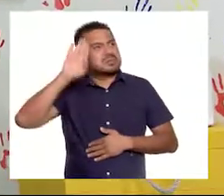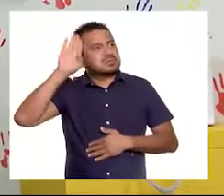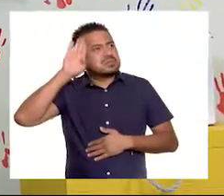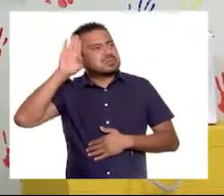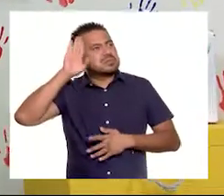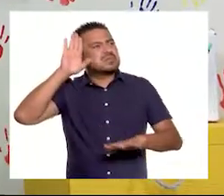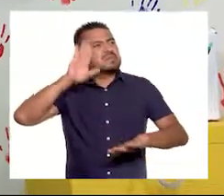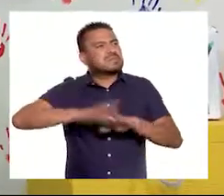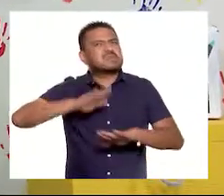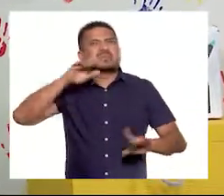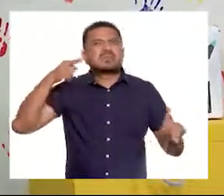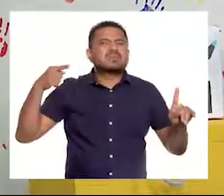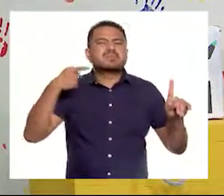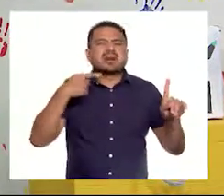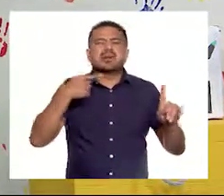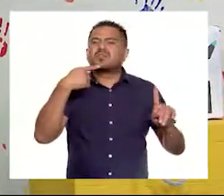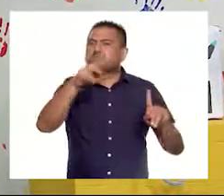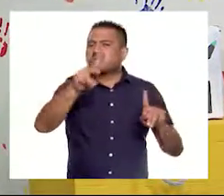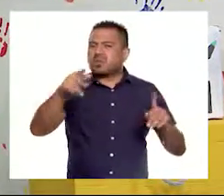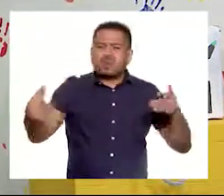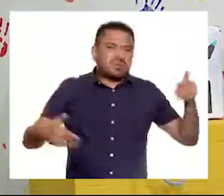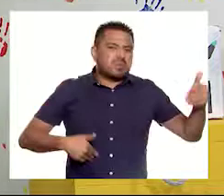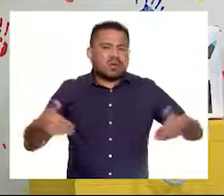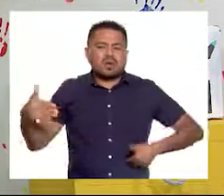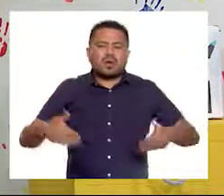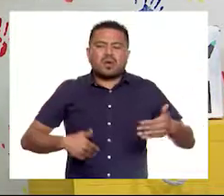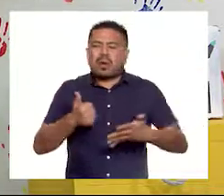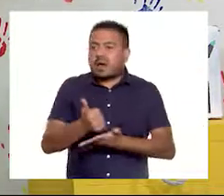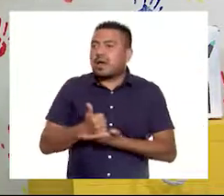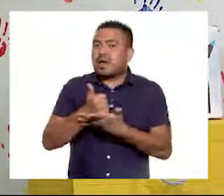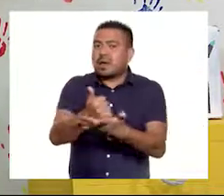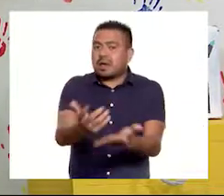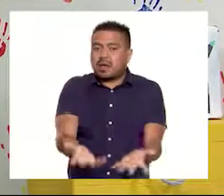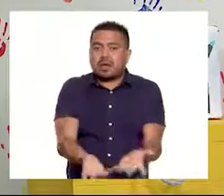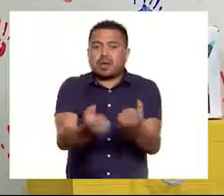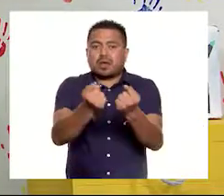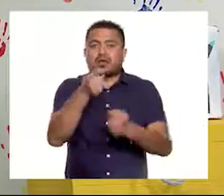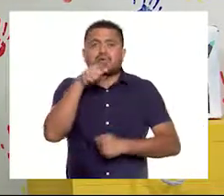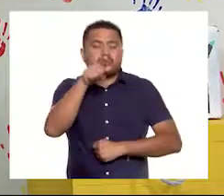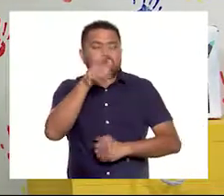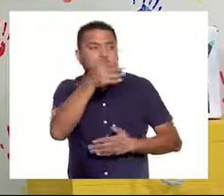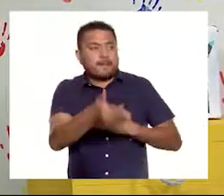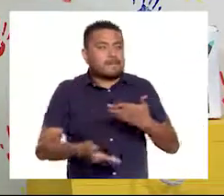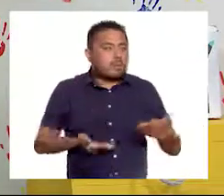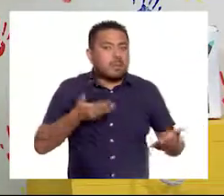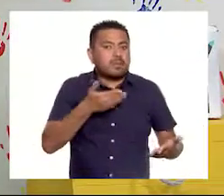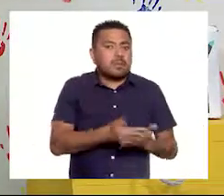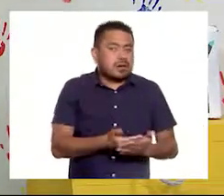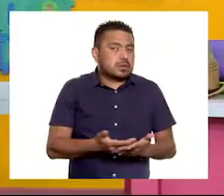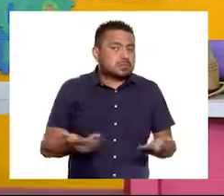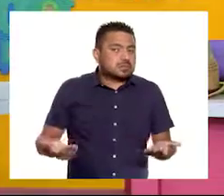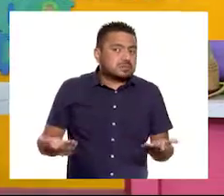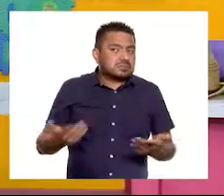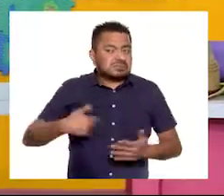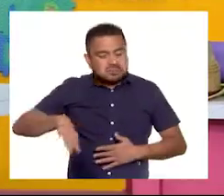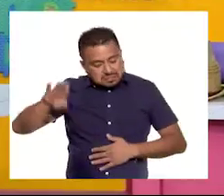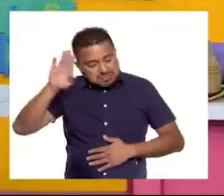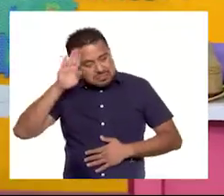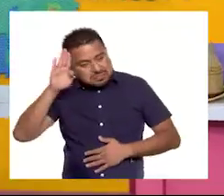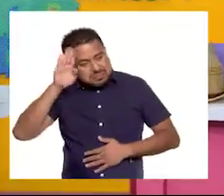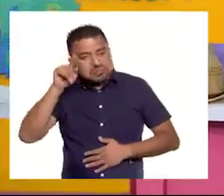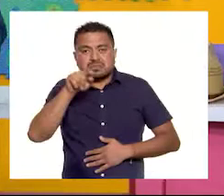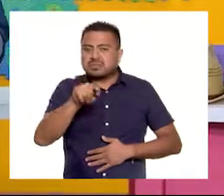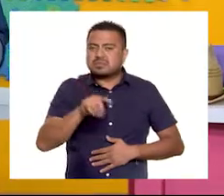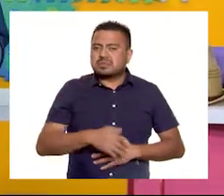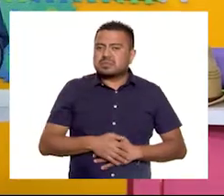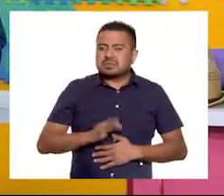poquito? ¿Tu molestia ayudó a lograr lo que te habías propuesto? Eric, ¿tú qué piensas? Bueno,